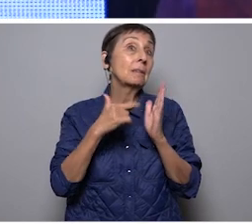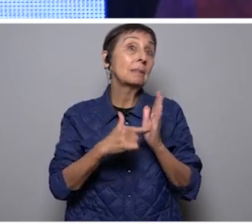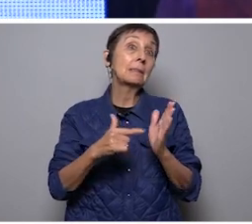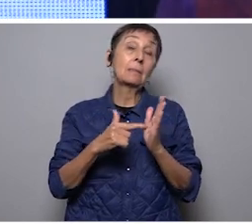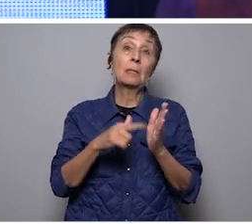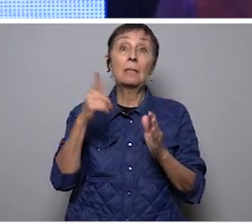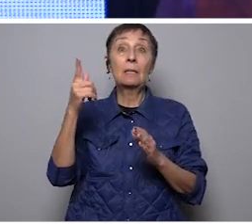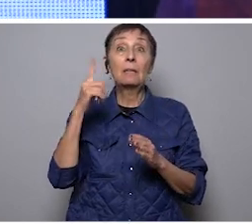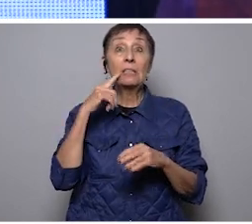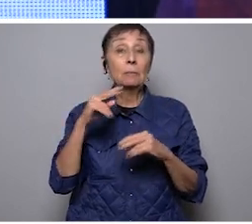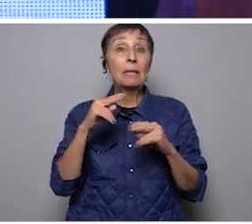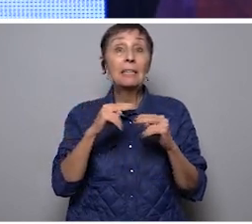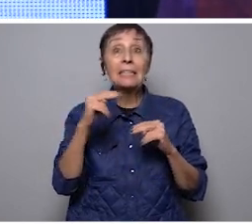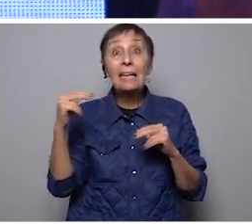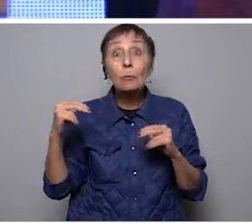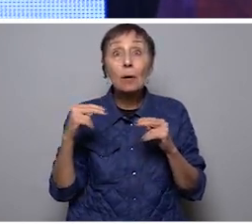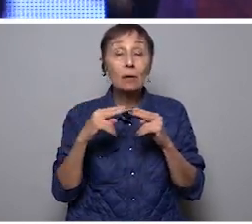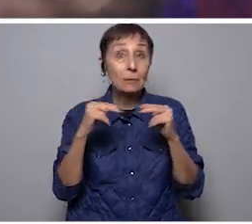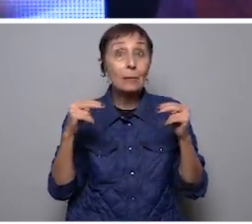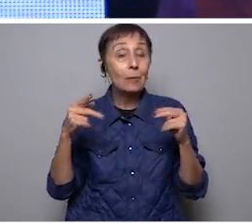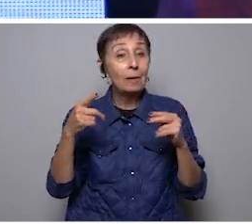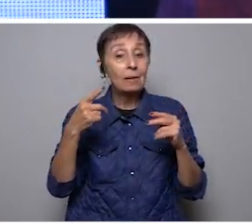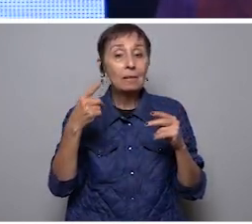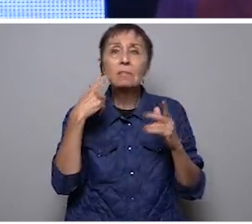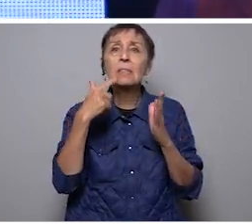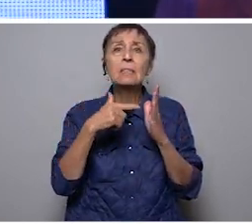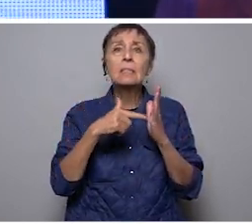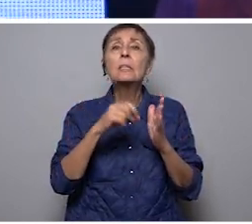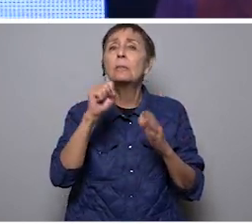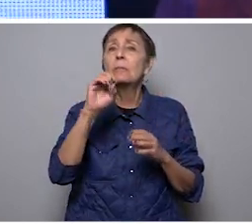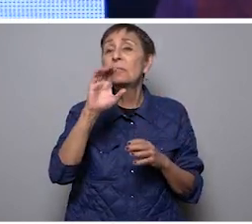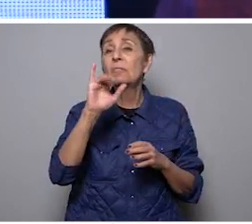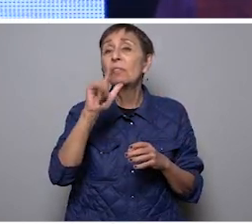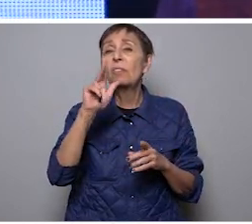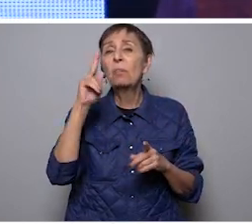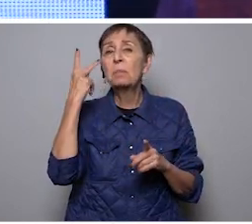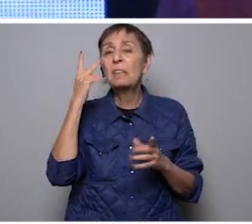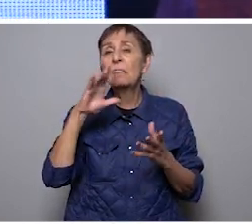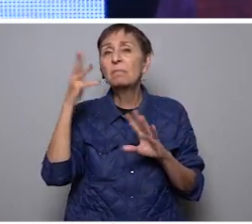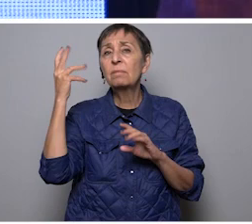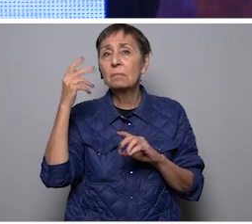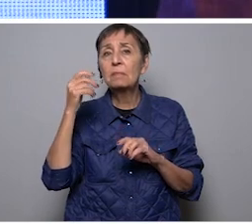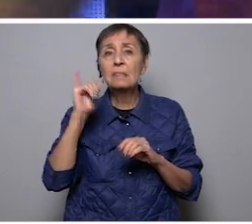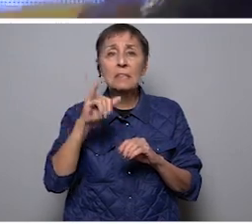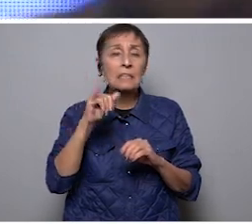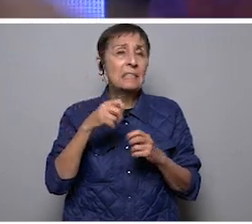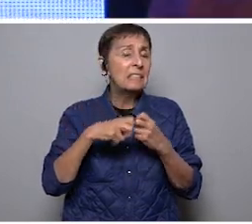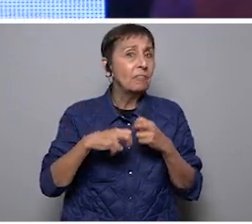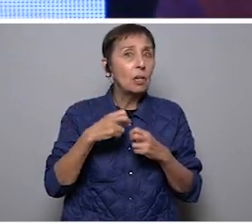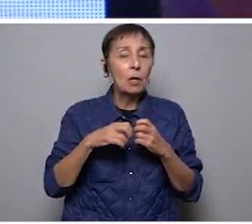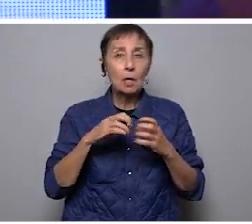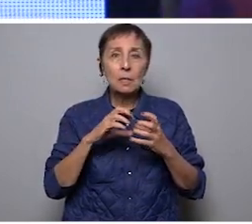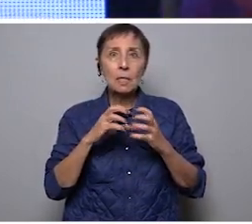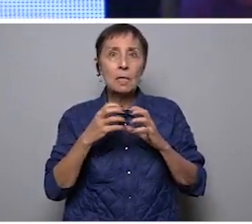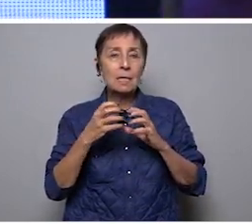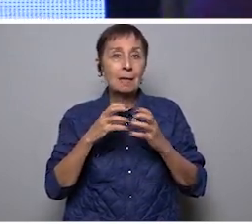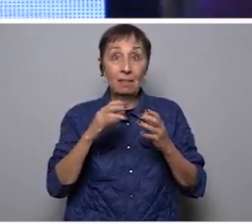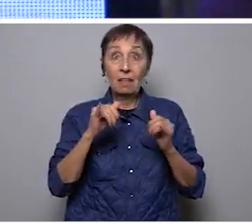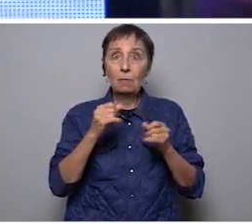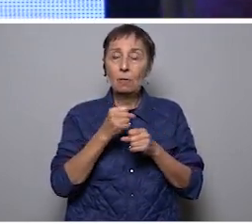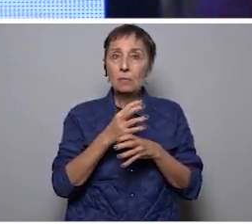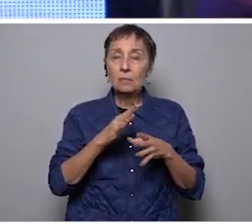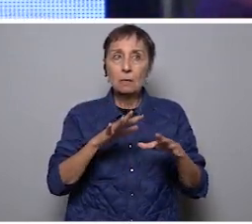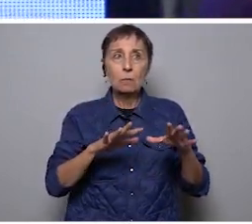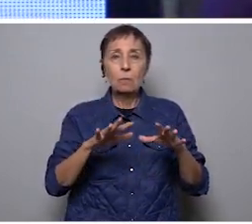Nicaragua hubo una situación sociopolítica difícil ya que no se podía llegar hasta hasta el sector